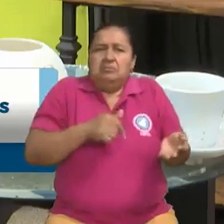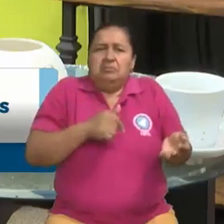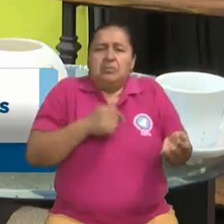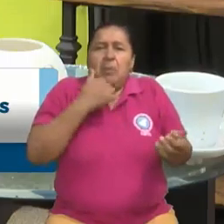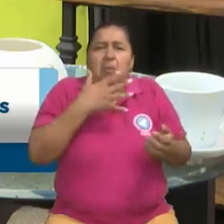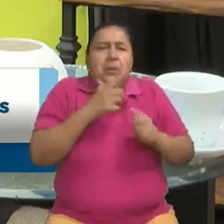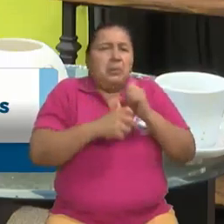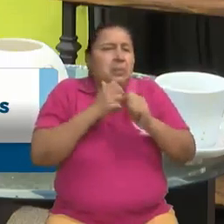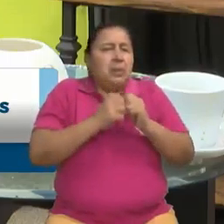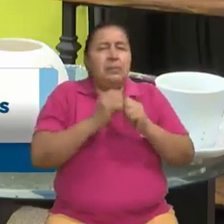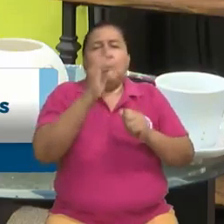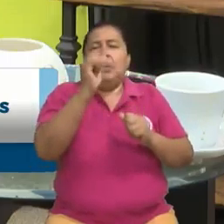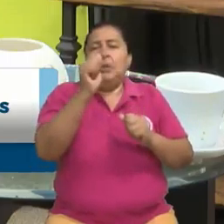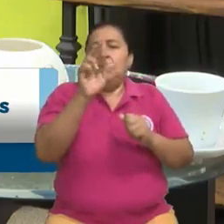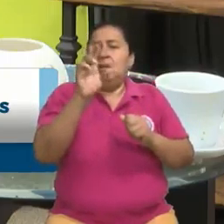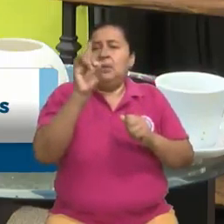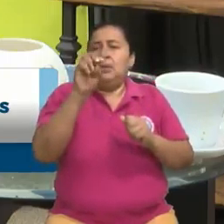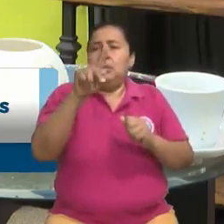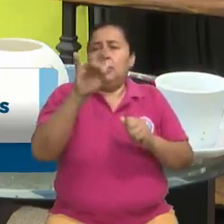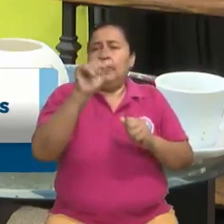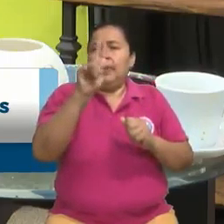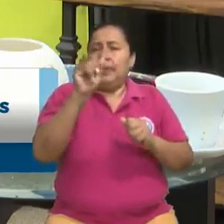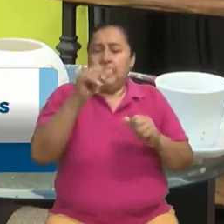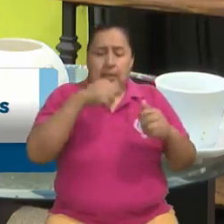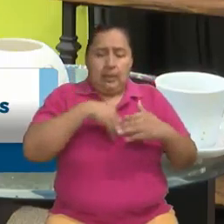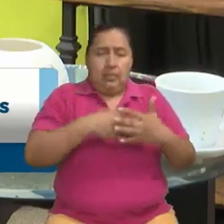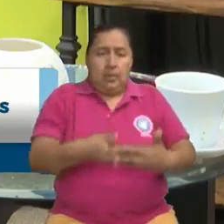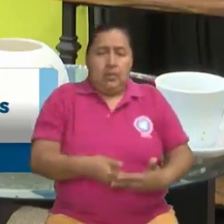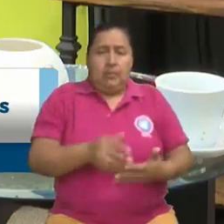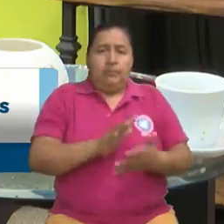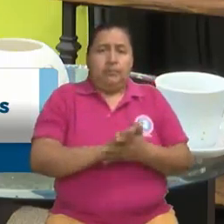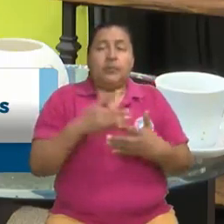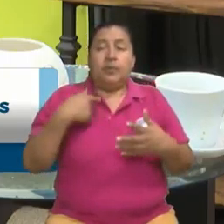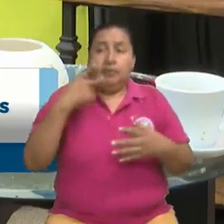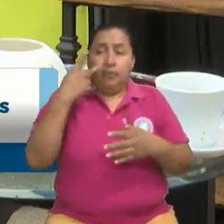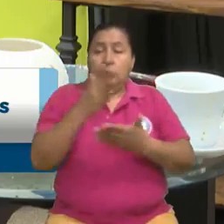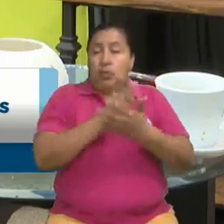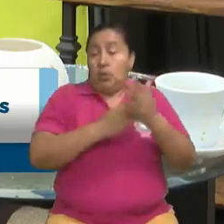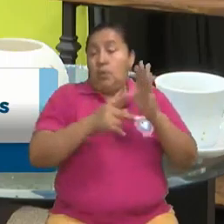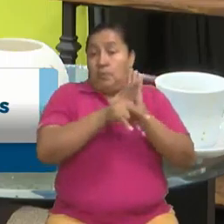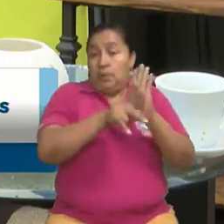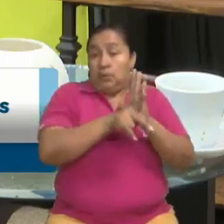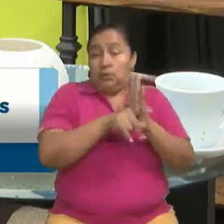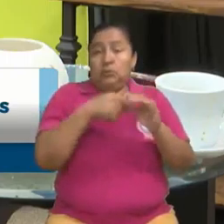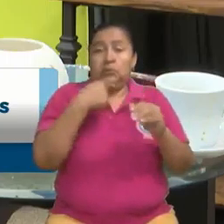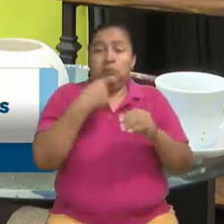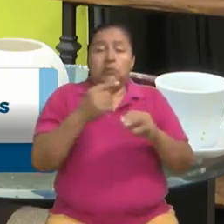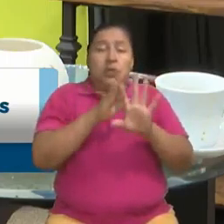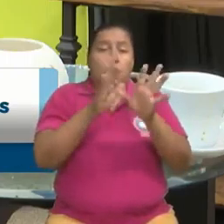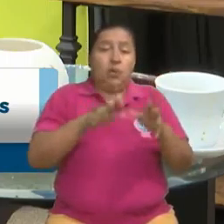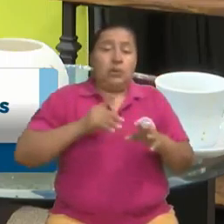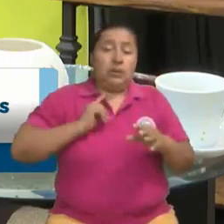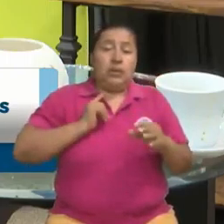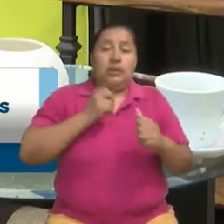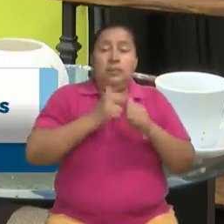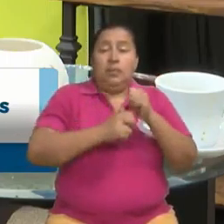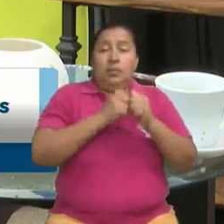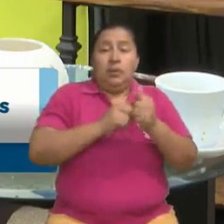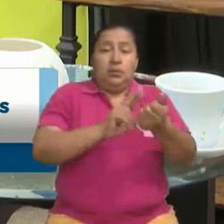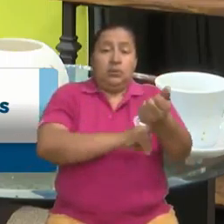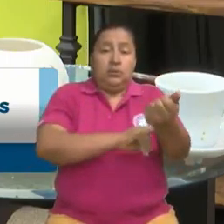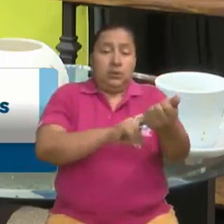de la cardiopatía congénita? Ya hablamos de los factores de riesgo. Usted dice una mujer que tiene, ¿cómo que se